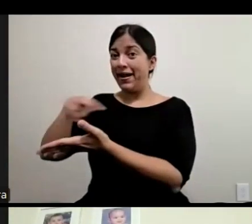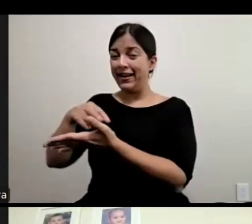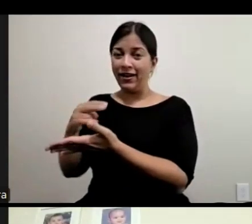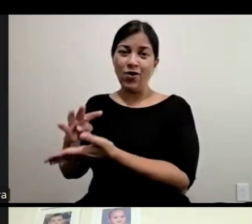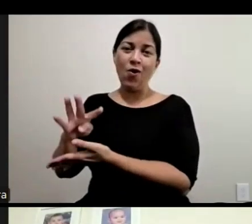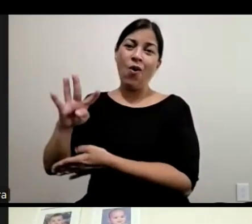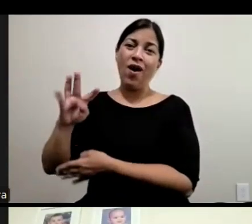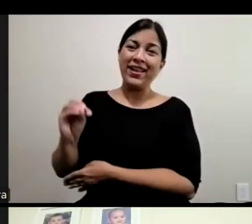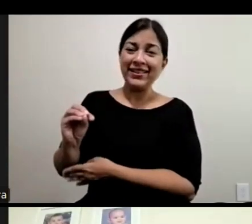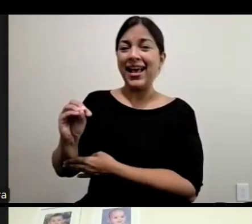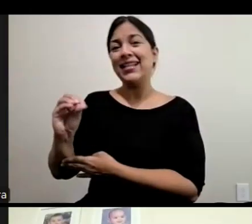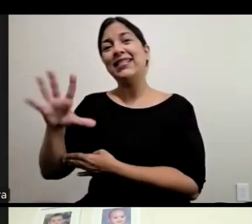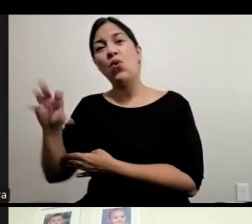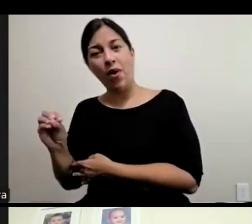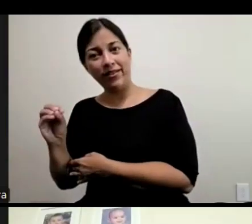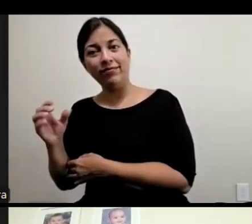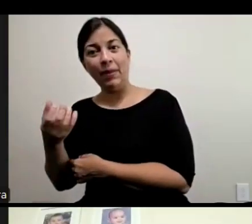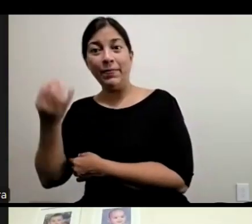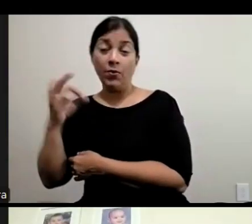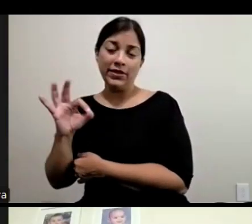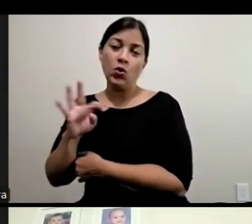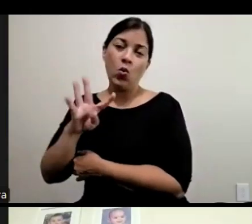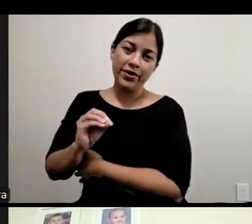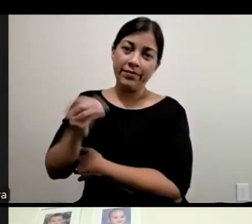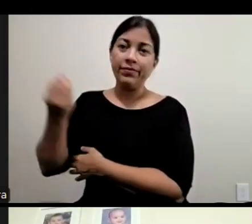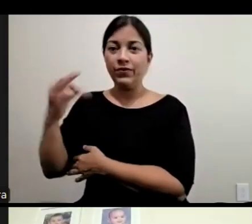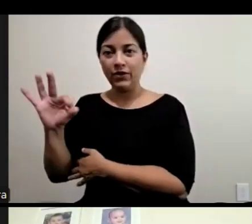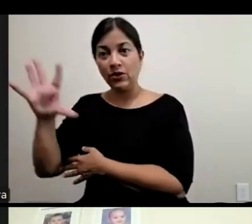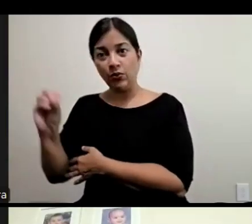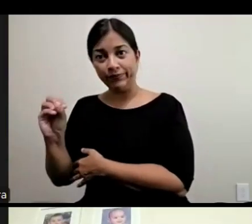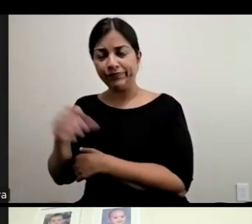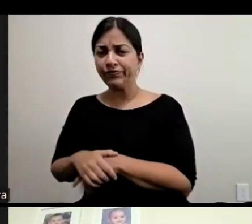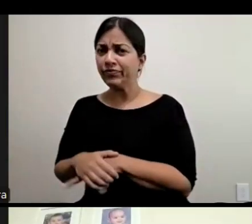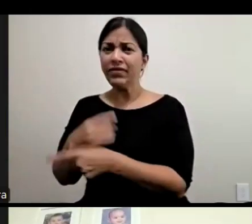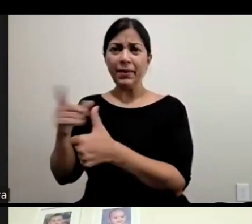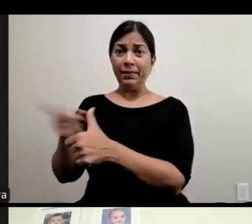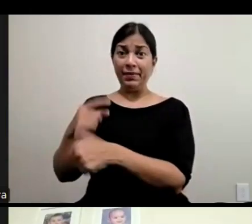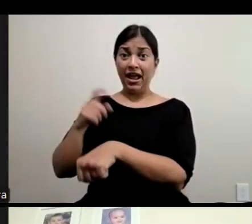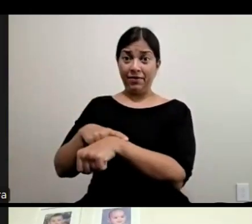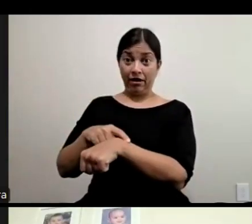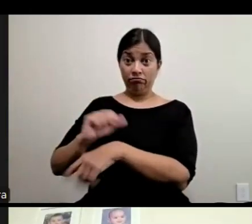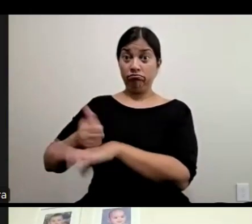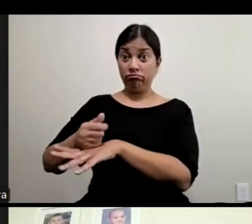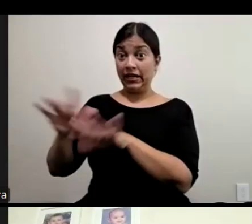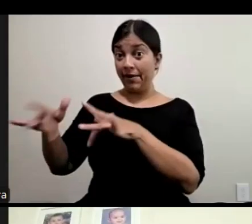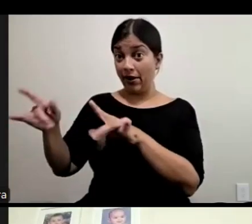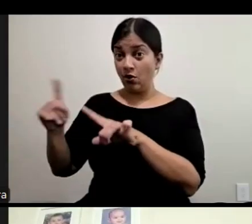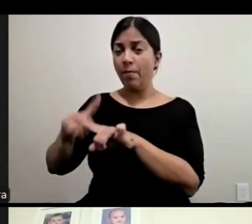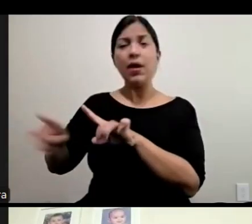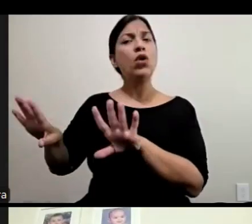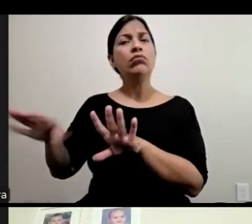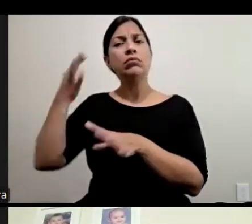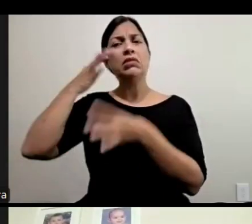Entonces, pues quiso, en vez de ser grabado, porque la primera vez lo montó grabado, pero después decidió hacer una orquesta.